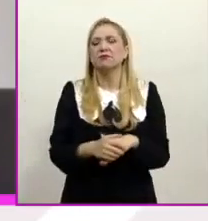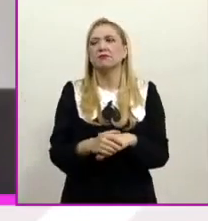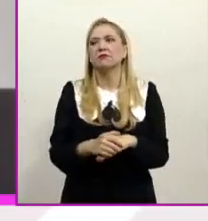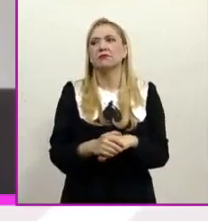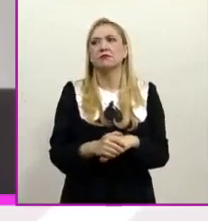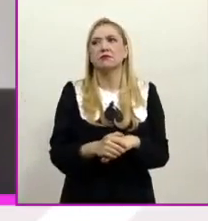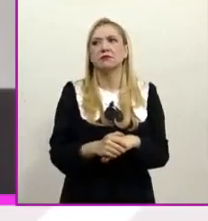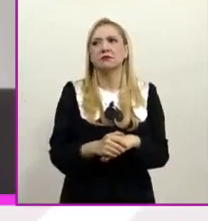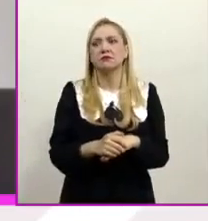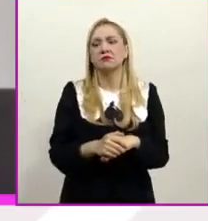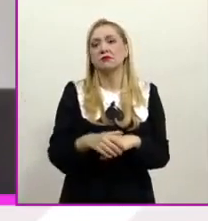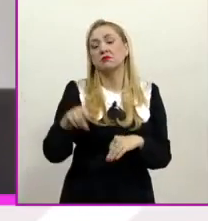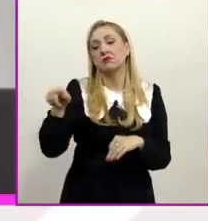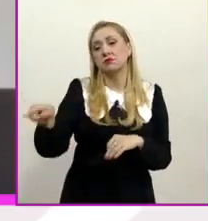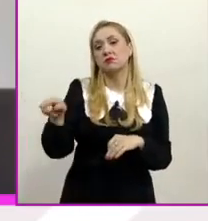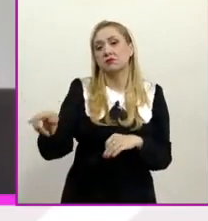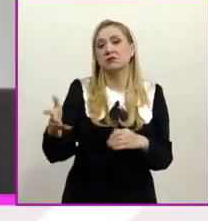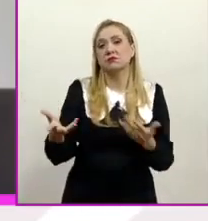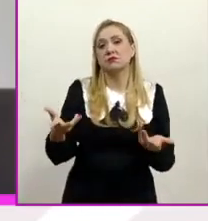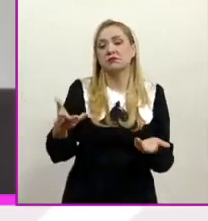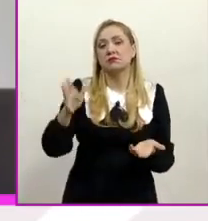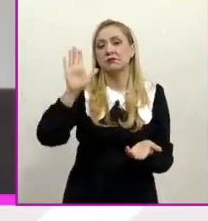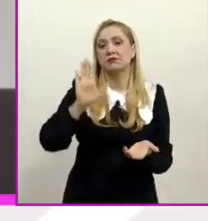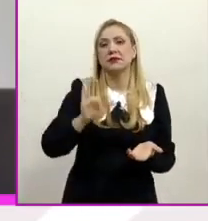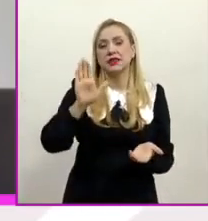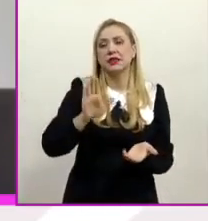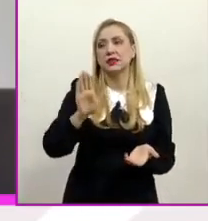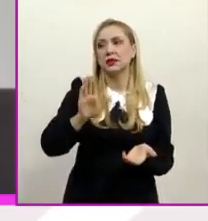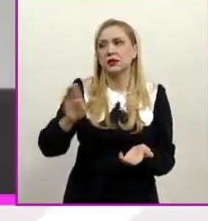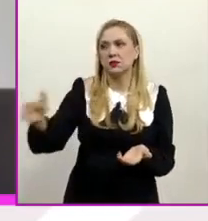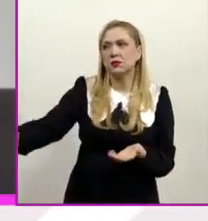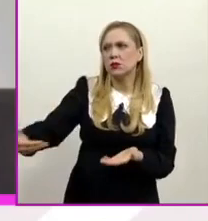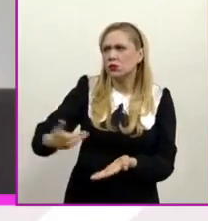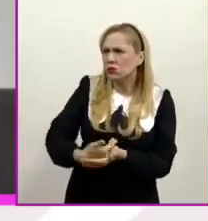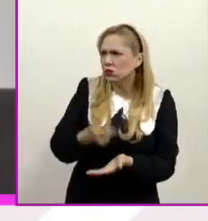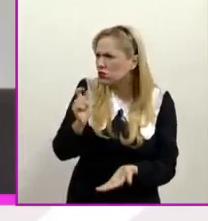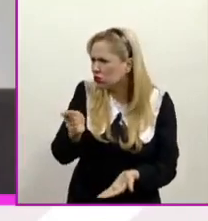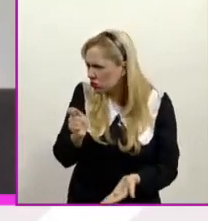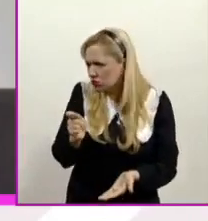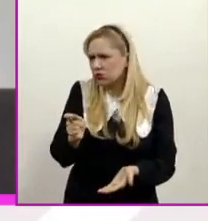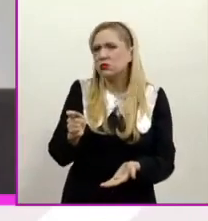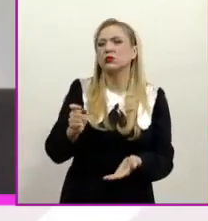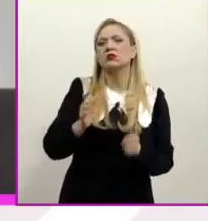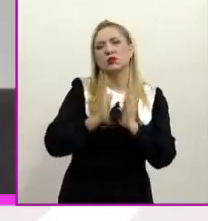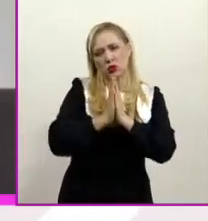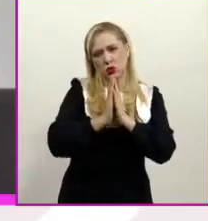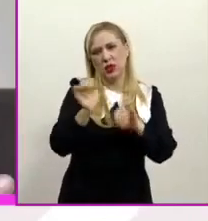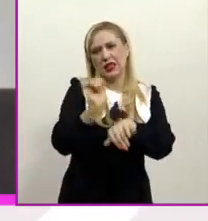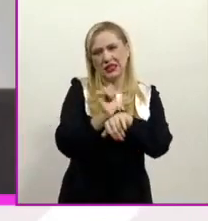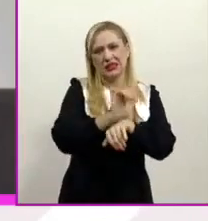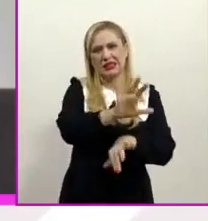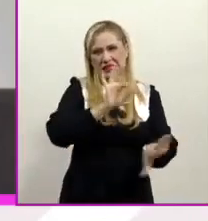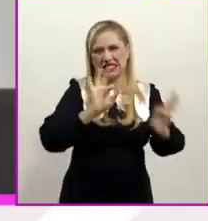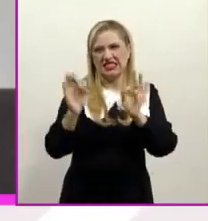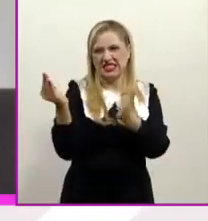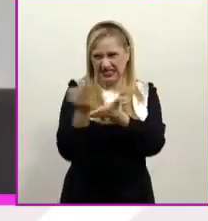Y el personaje, para ese personaje me pidieron que les recomendara actrices